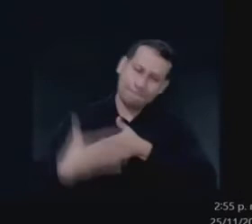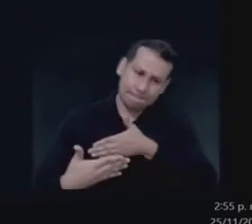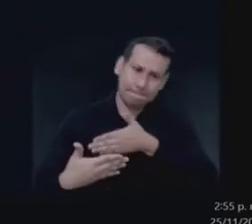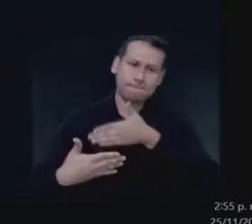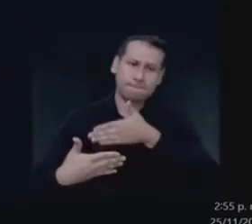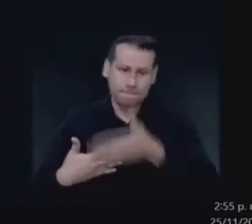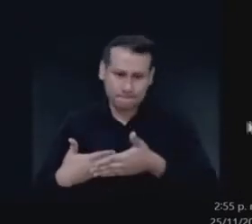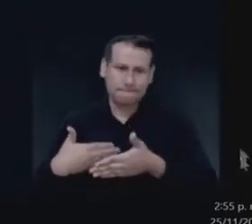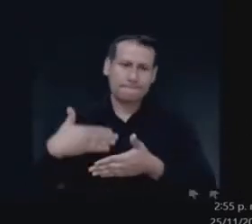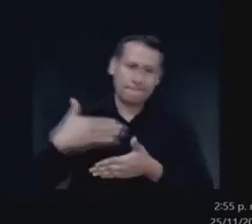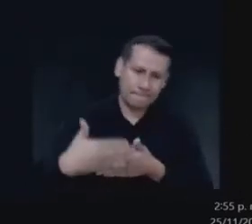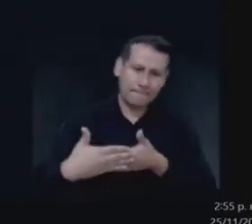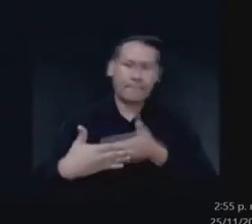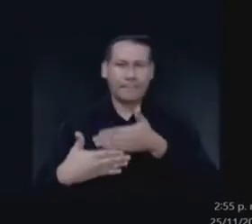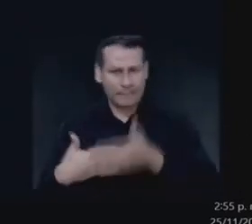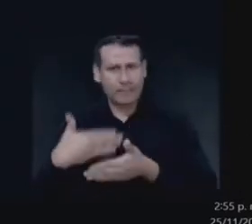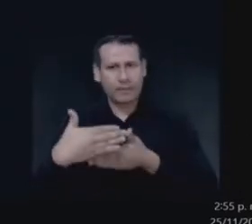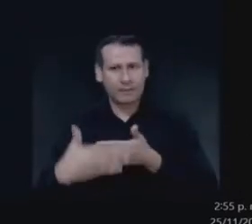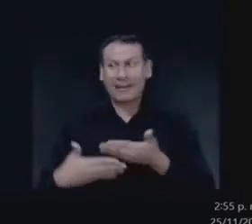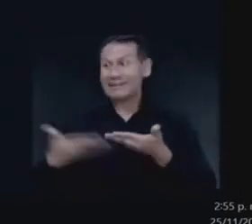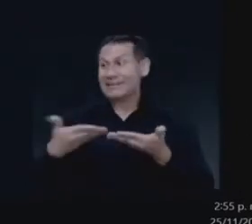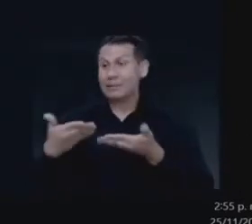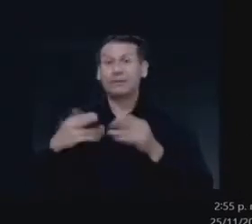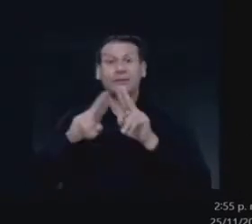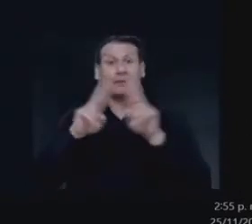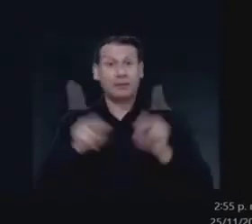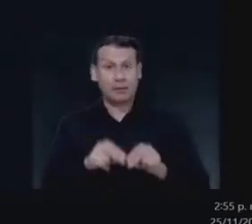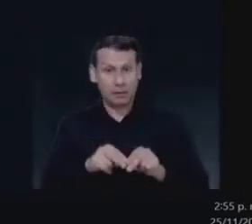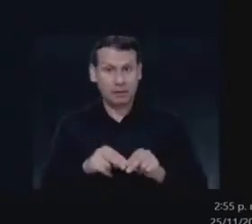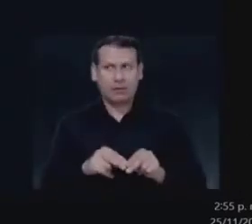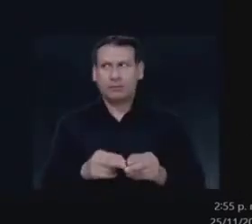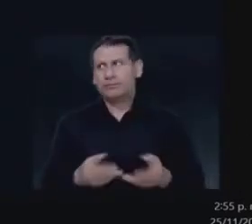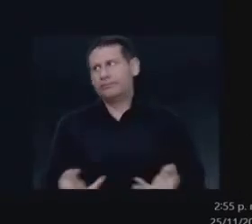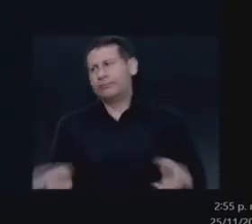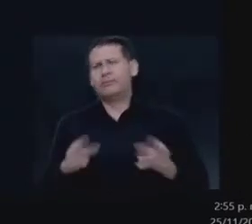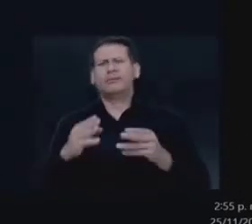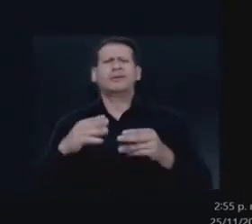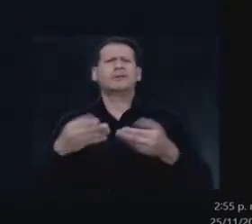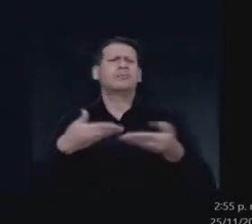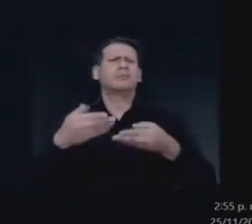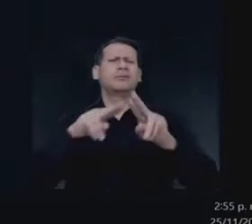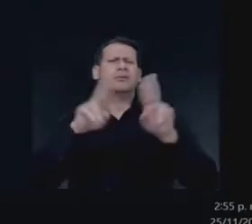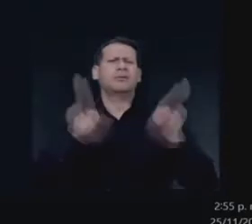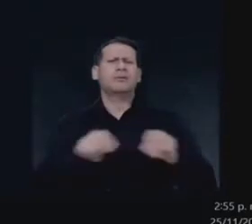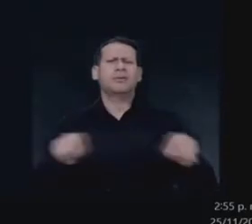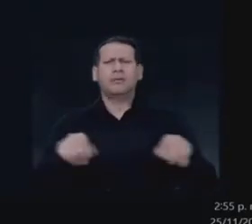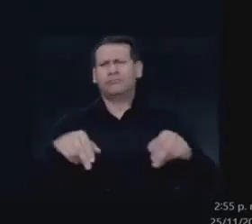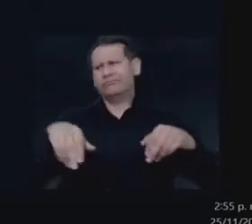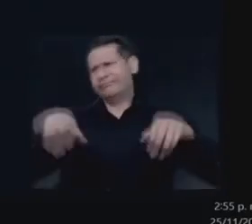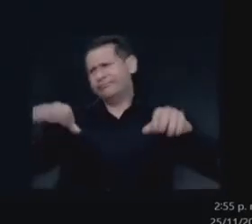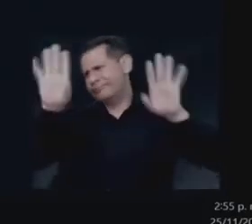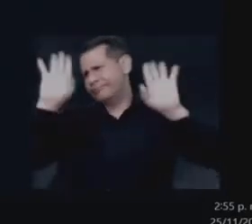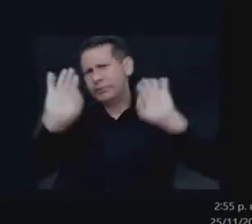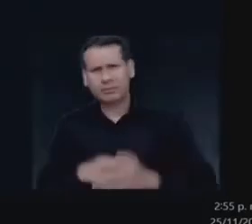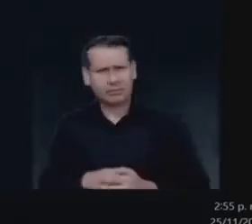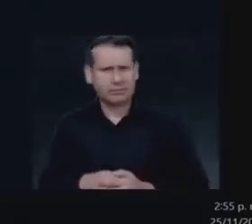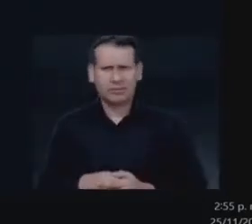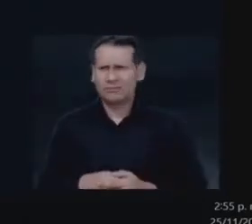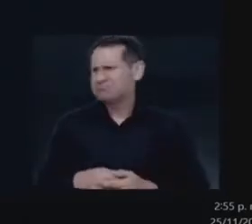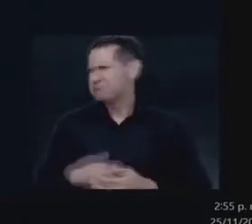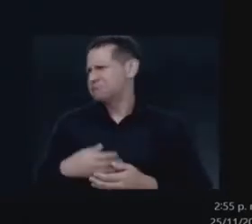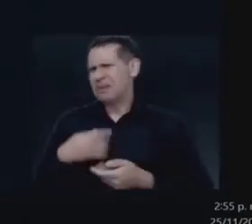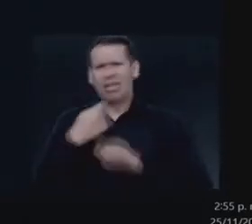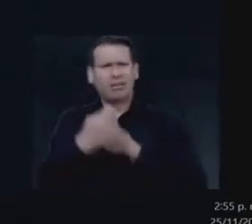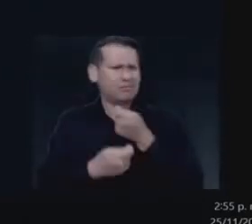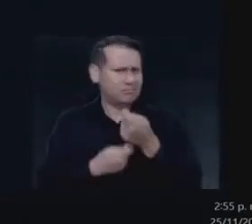fue evolucionando el servicio de Internet. Ahora, el servicio de Internet es un servicio comercial, es muy buen negocio,